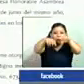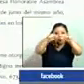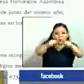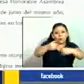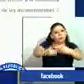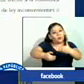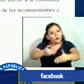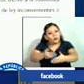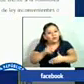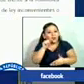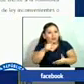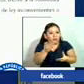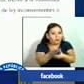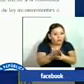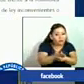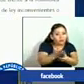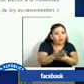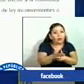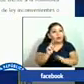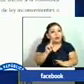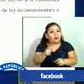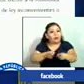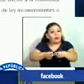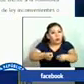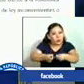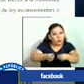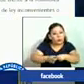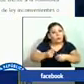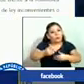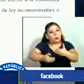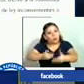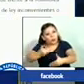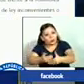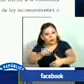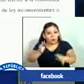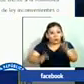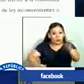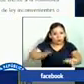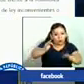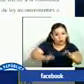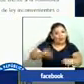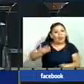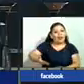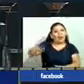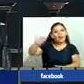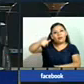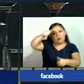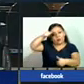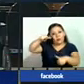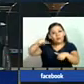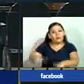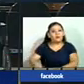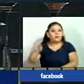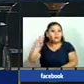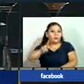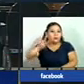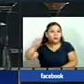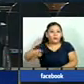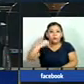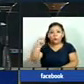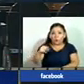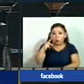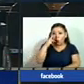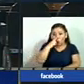procesales en los procedimientos administrativos y procesos judiciales que fue aprobado el pasado 22 de junio el